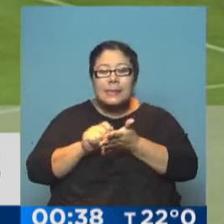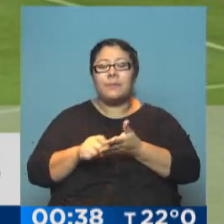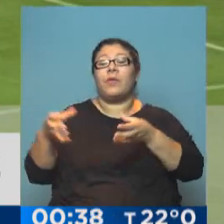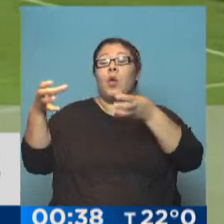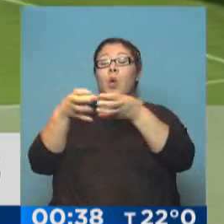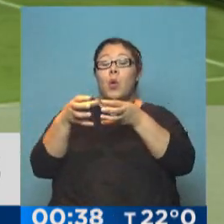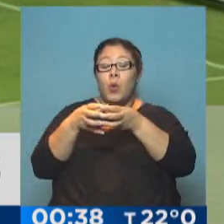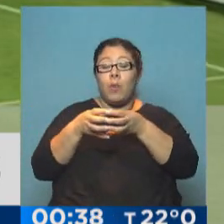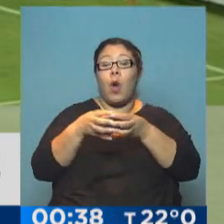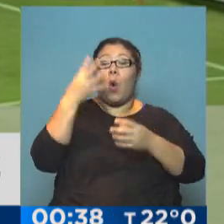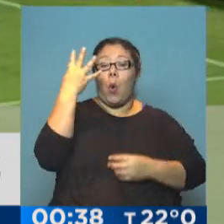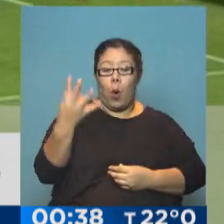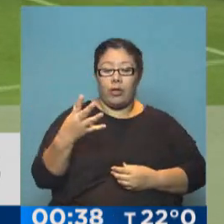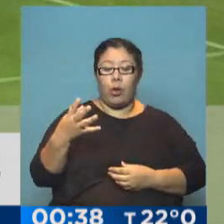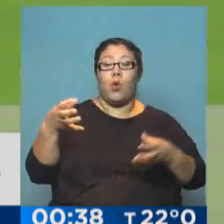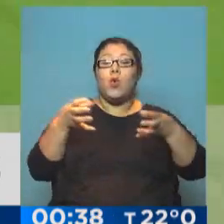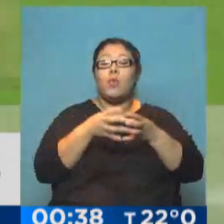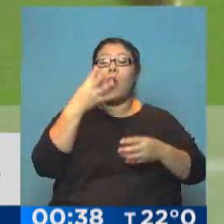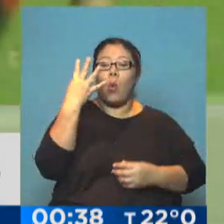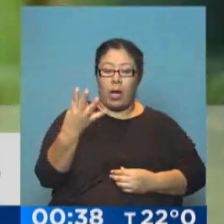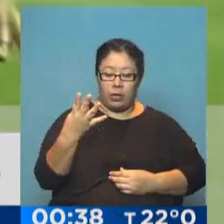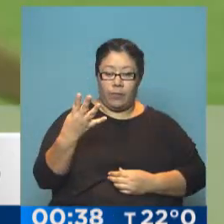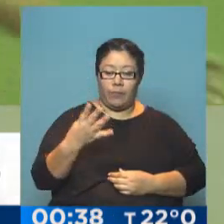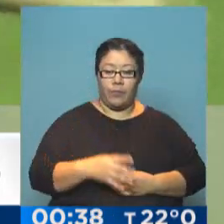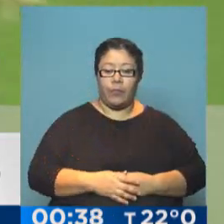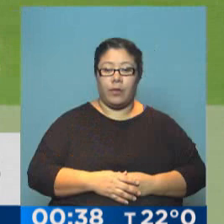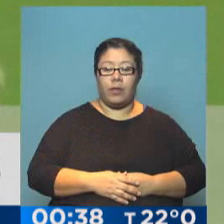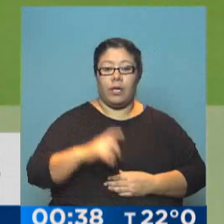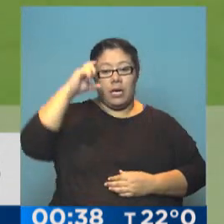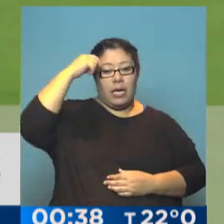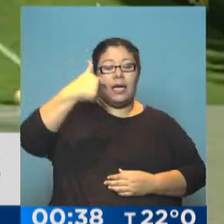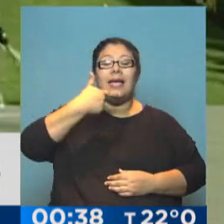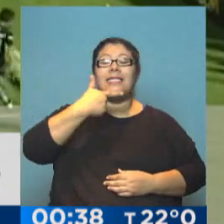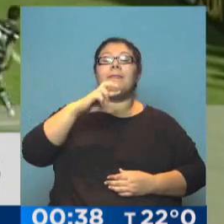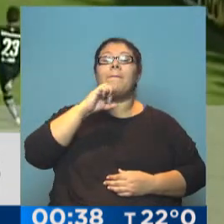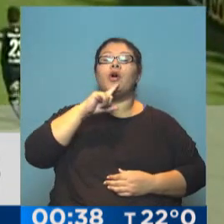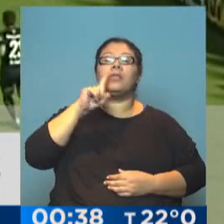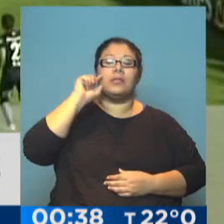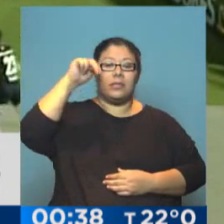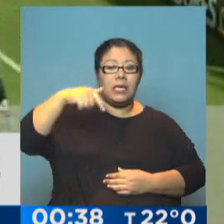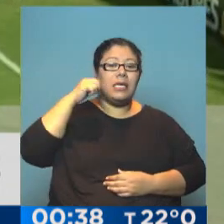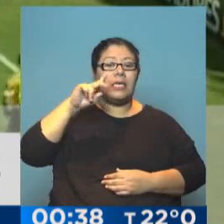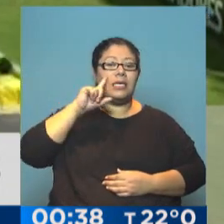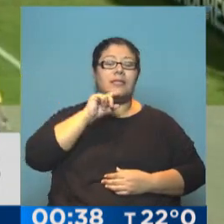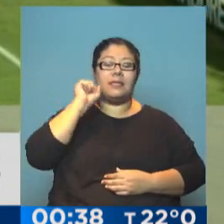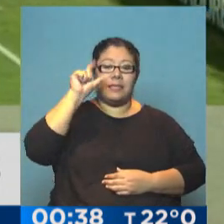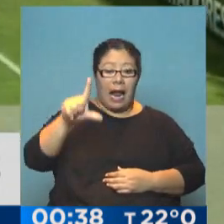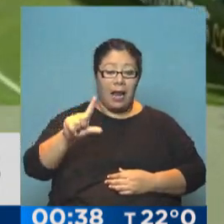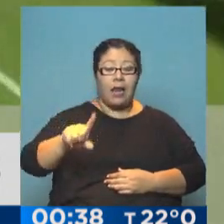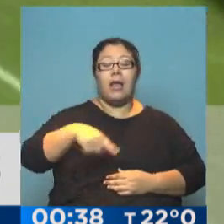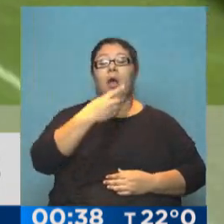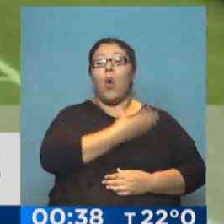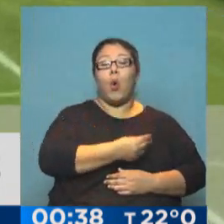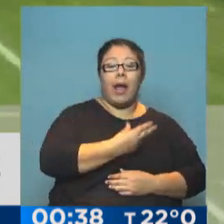Grupo 4, Peñarol, Atlético Nacional de Medellín, Sporting Cristal y el ganador del duelo que tiene al otro equipo argentino,